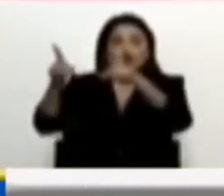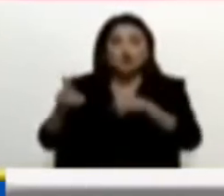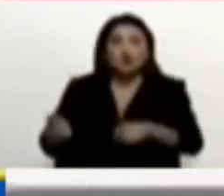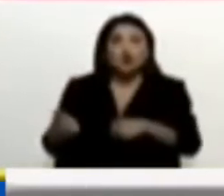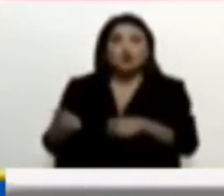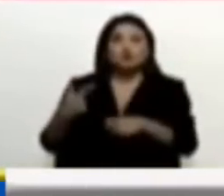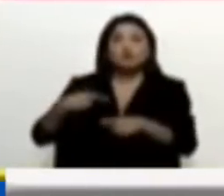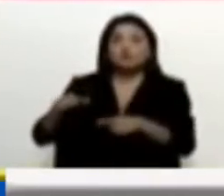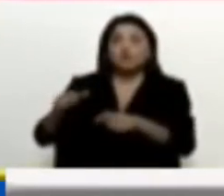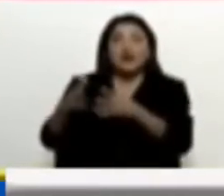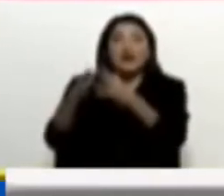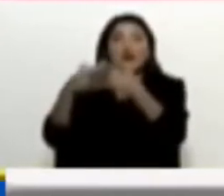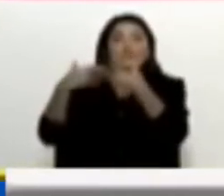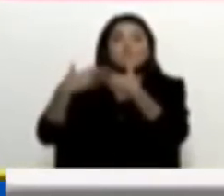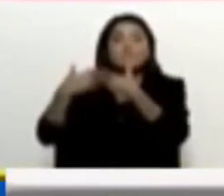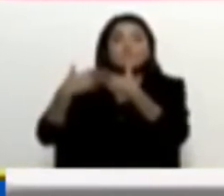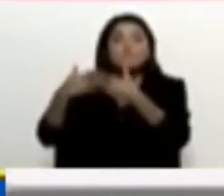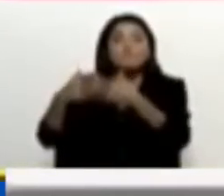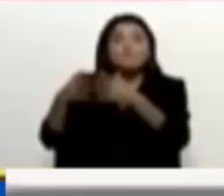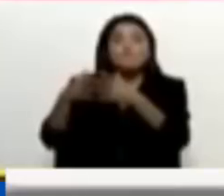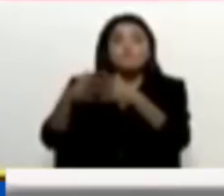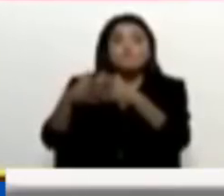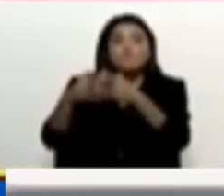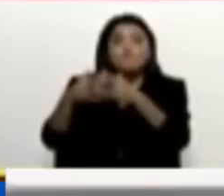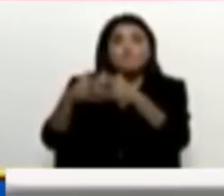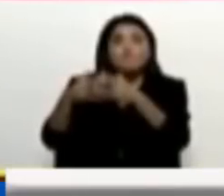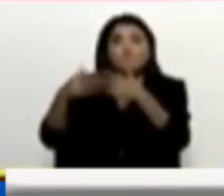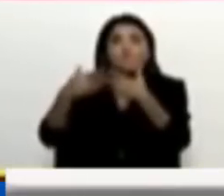entregándole la empresa venezolana Citgo